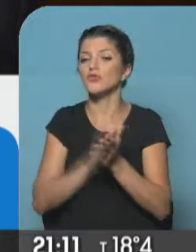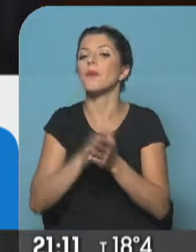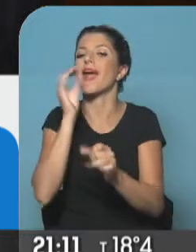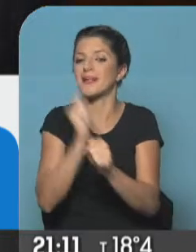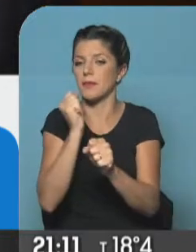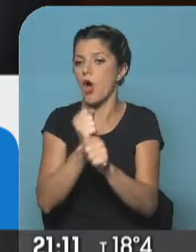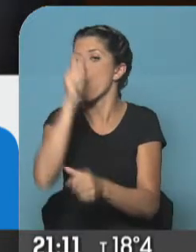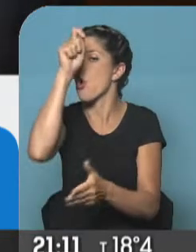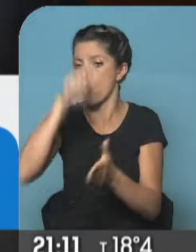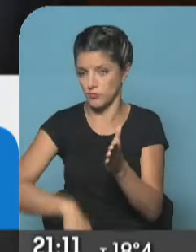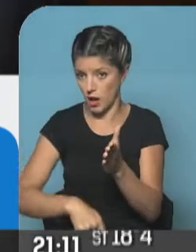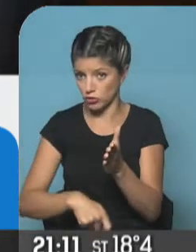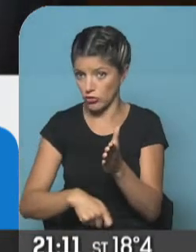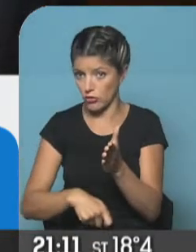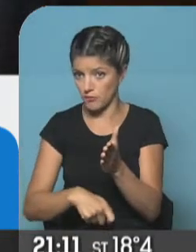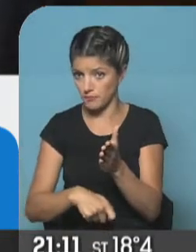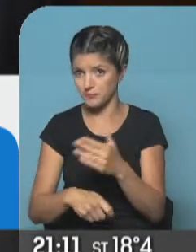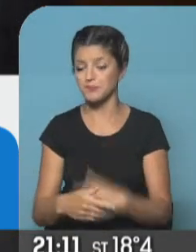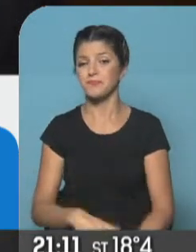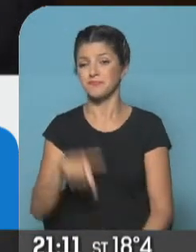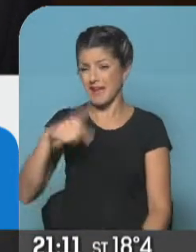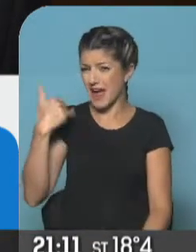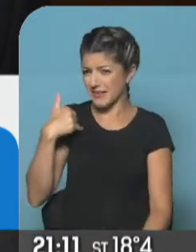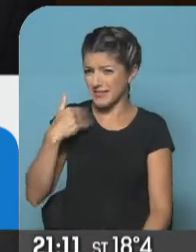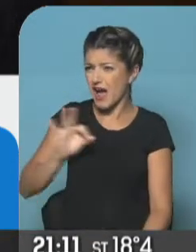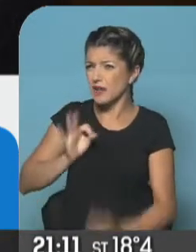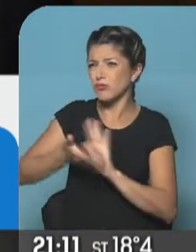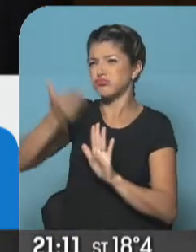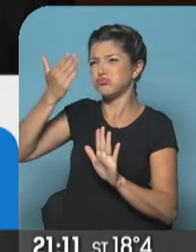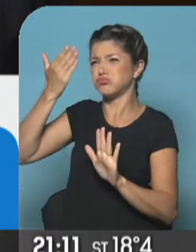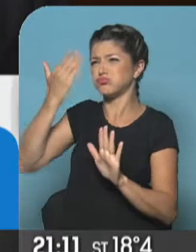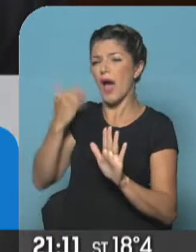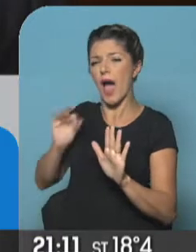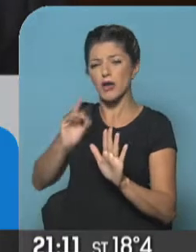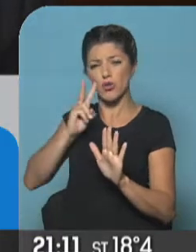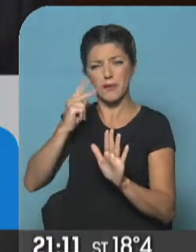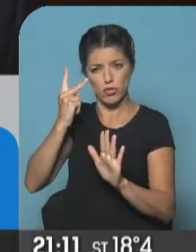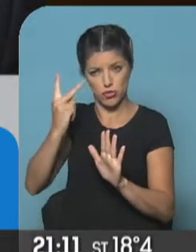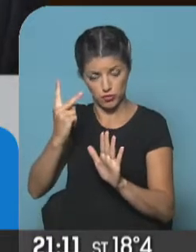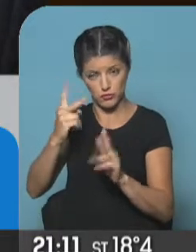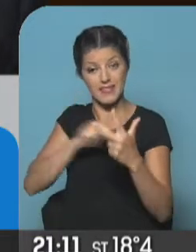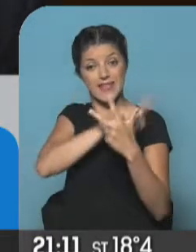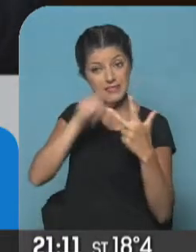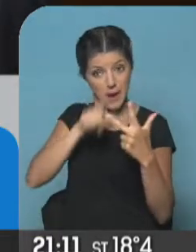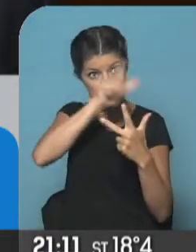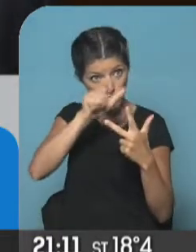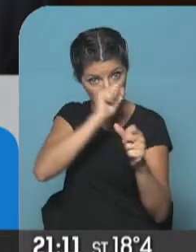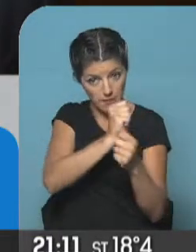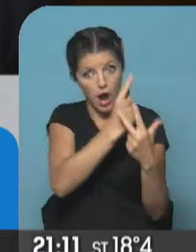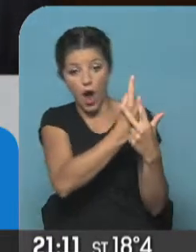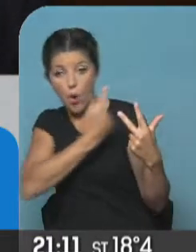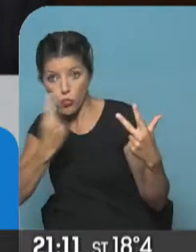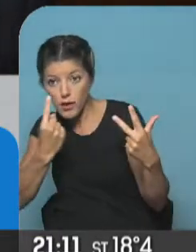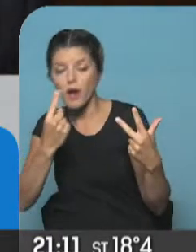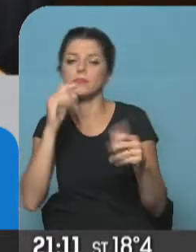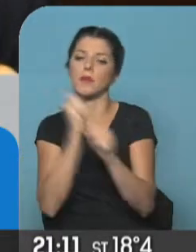En la Argentina hace muchísimos años, creo que desde el 2002, 1 de cada 3 trabajadores está en negro, no tiene obra social, no